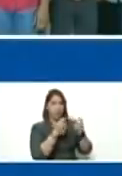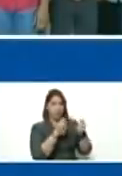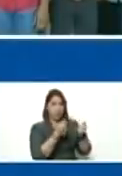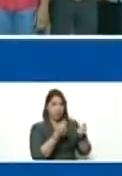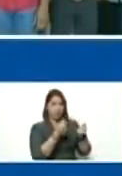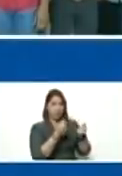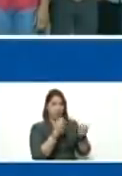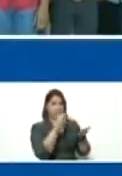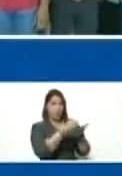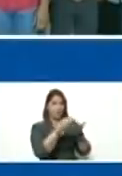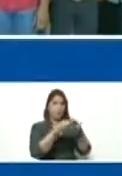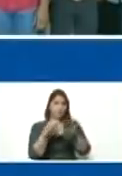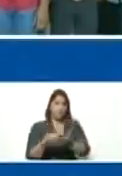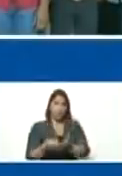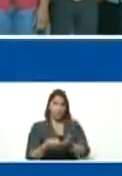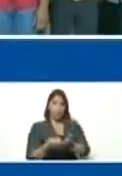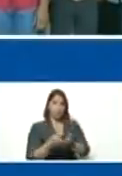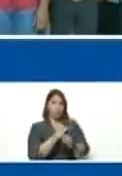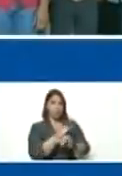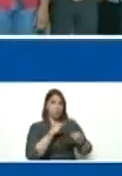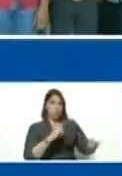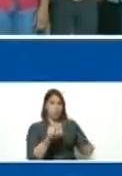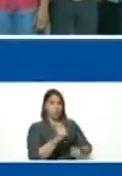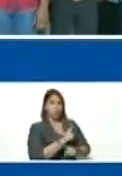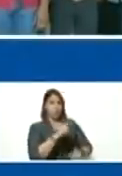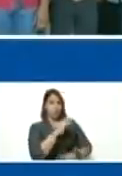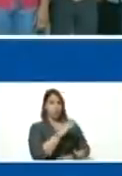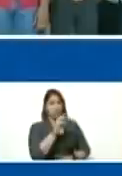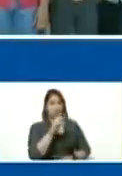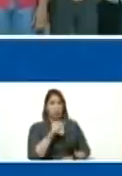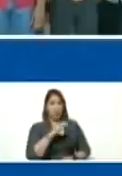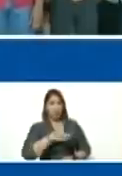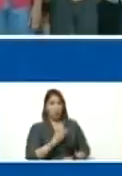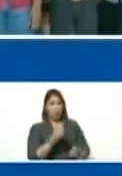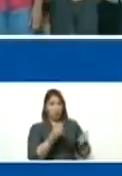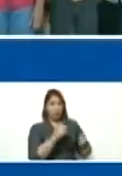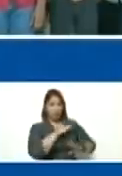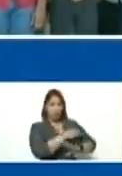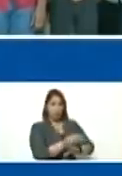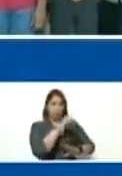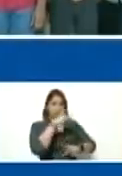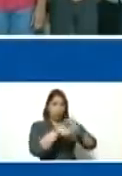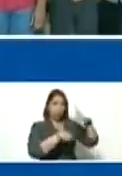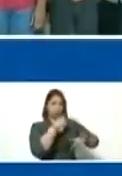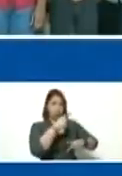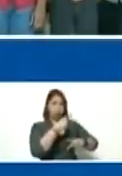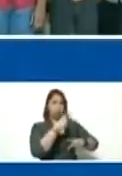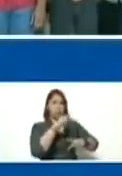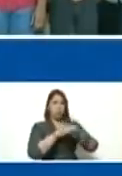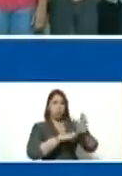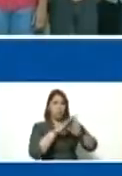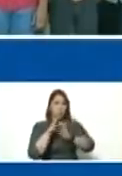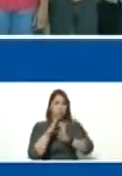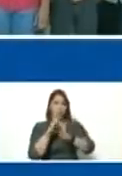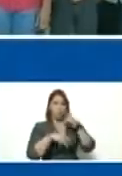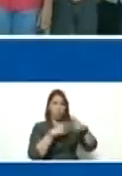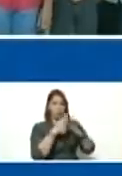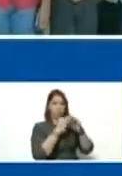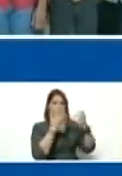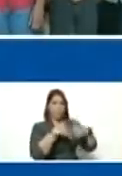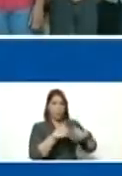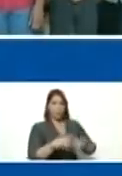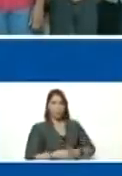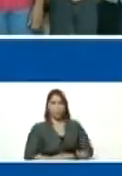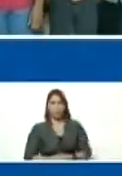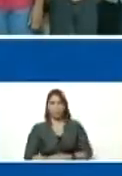llegue cuanto antes a los CPT y puedan, con ese dinero, fortalecer los procesos productivos e incrementar la producción de todas las empresas.